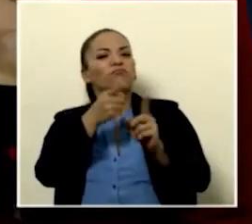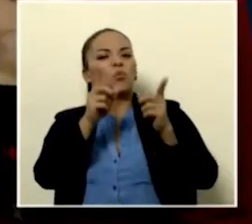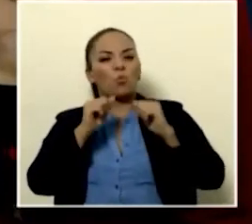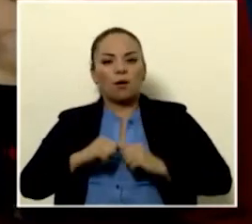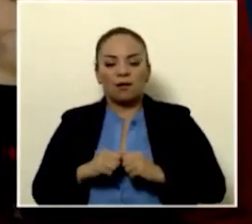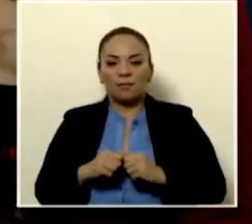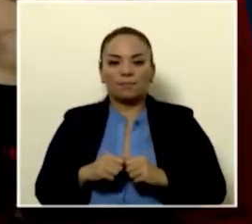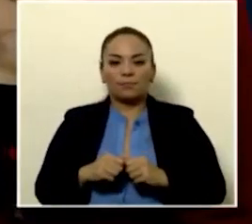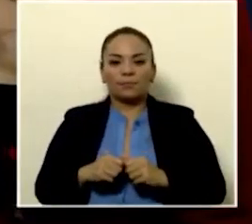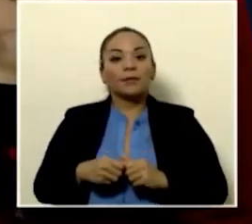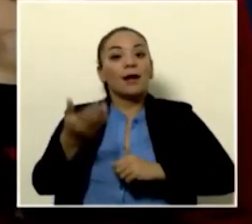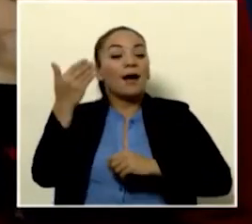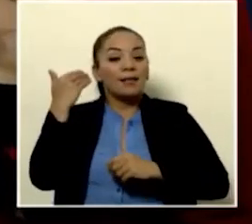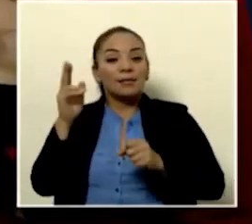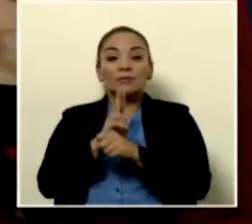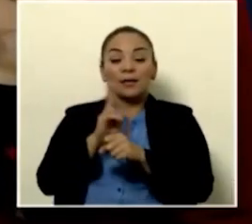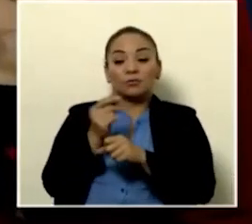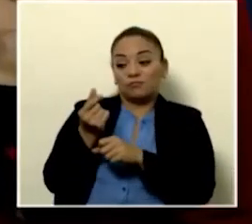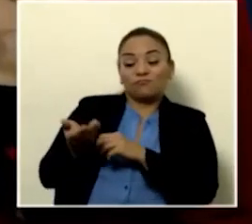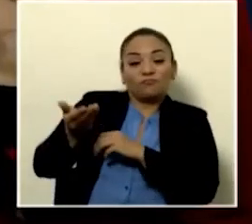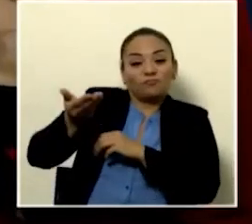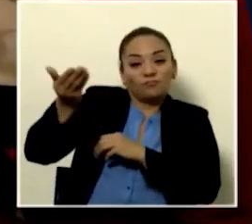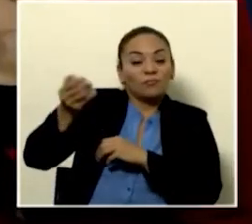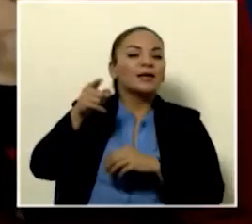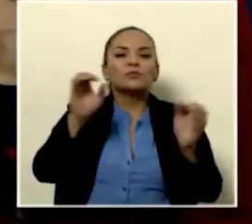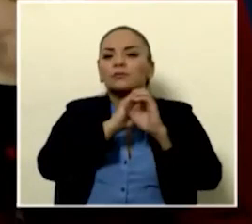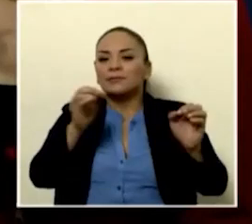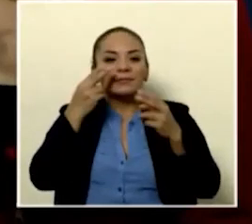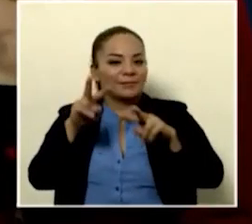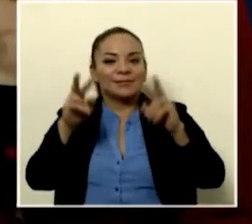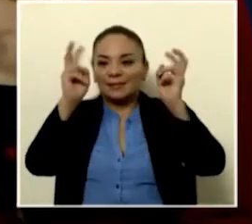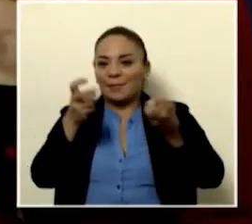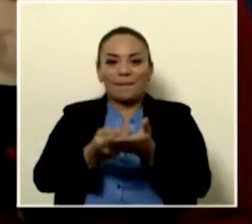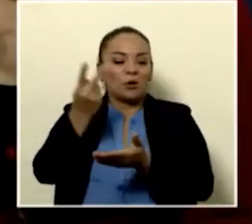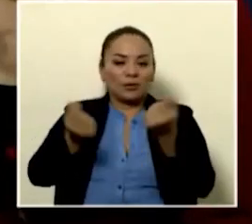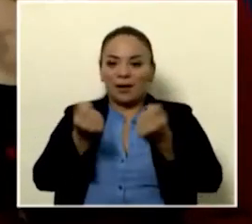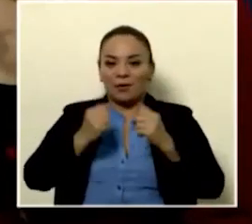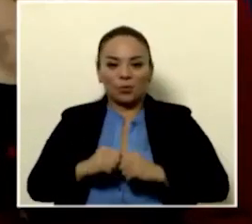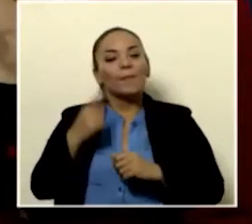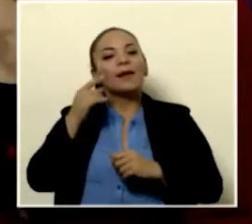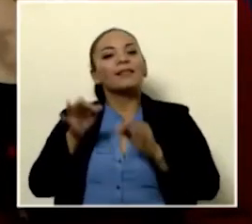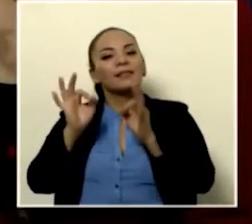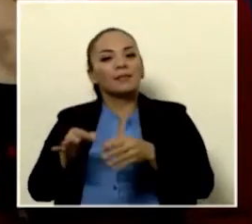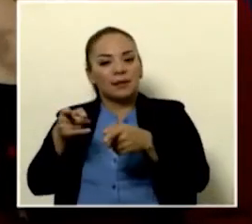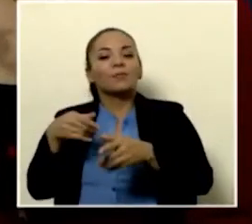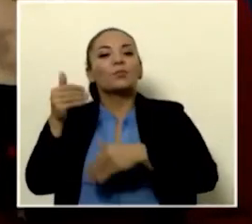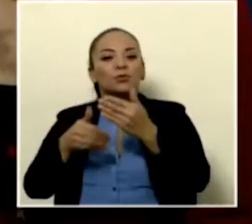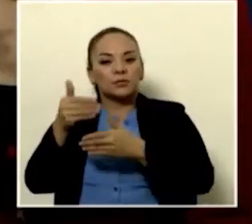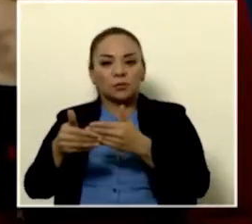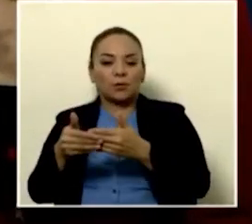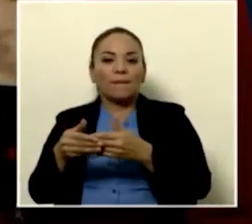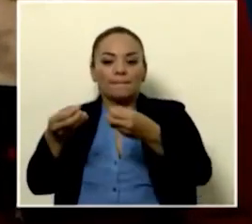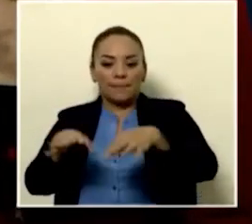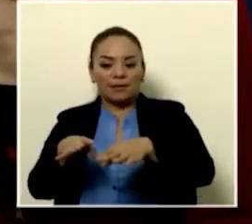de utilizar un elemento que es la inflación, que no tiene nada que ver con el valor del vehículo, para poder determinar el proceso de